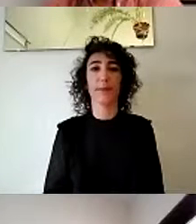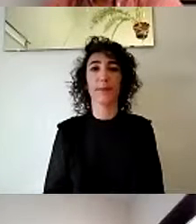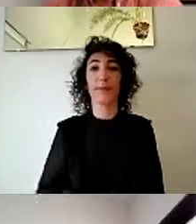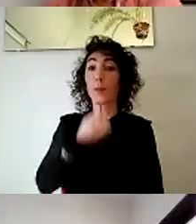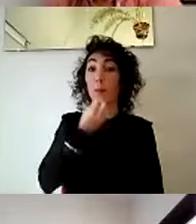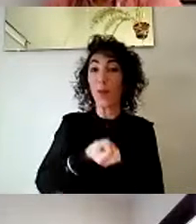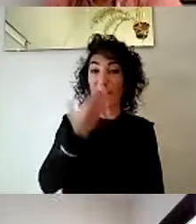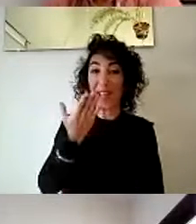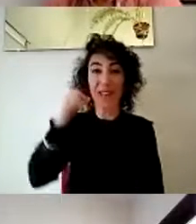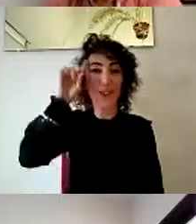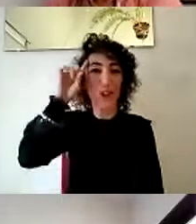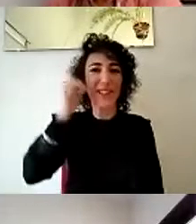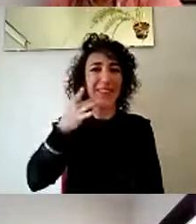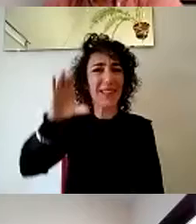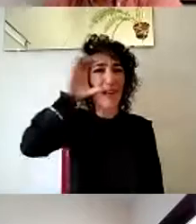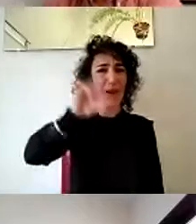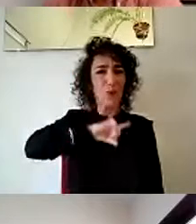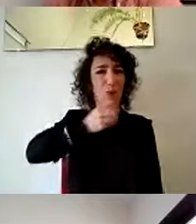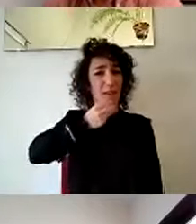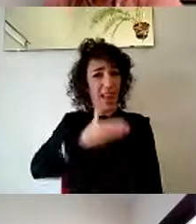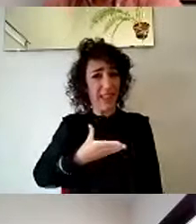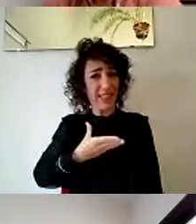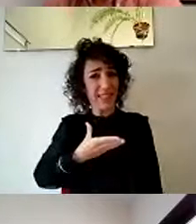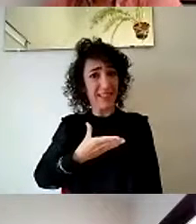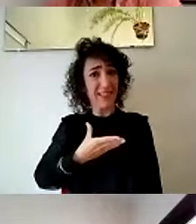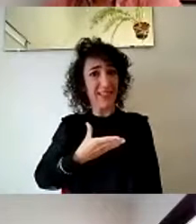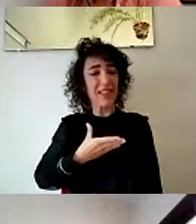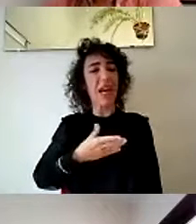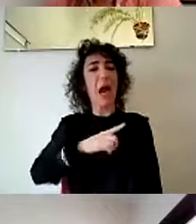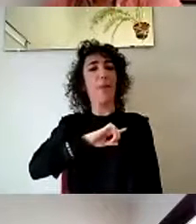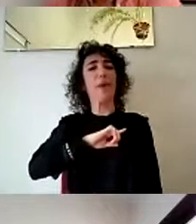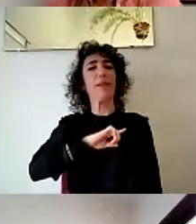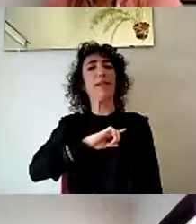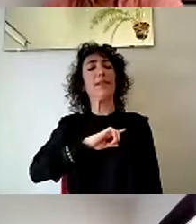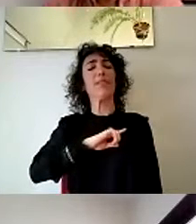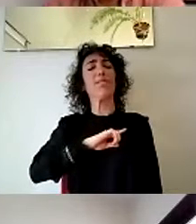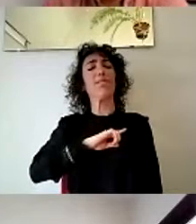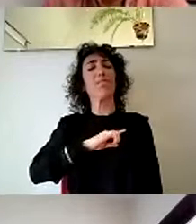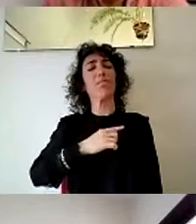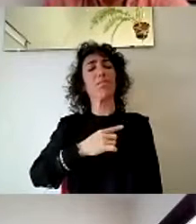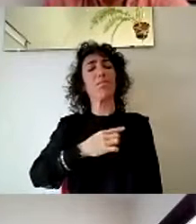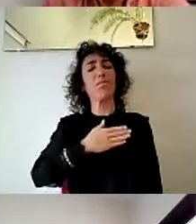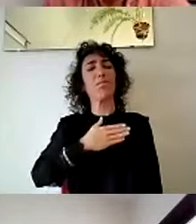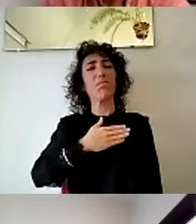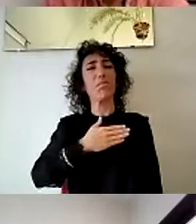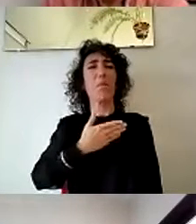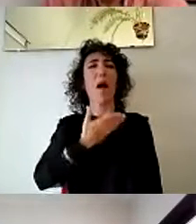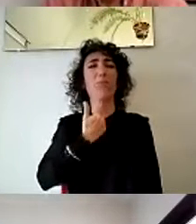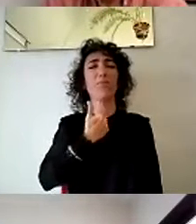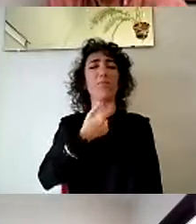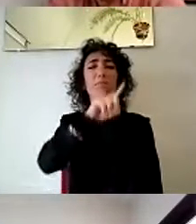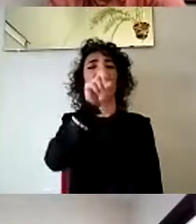Buenos días. No sé si me escucha. ¿Se me escucha bien? A mí sí me gustaría preguntar lo que es a la